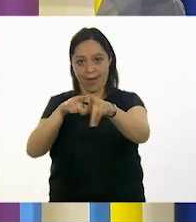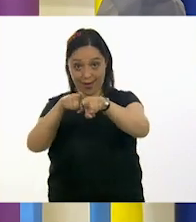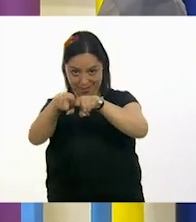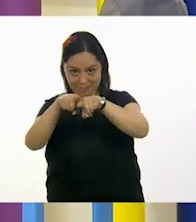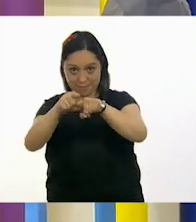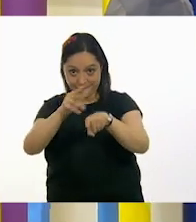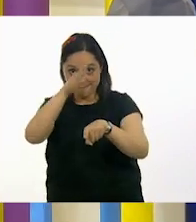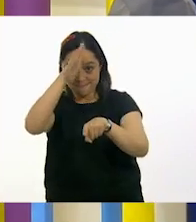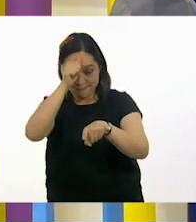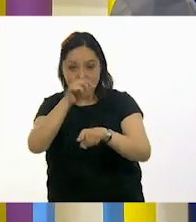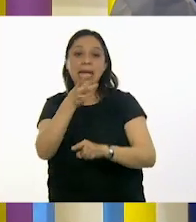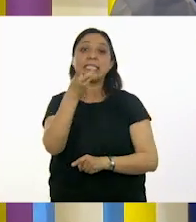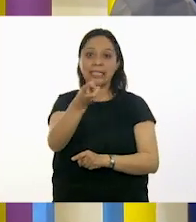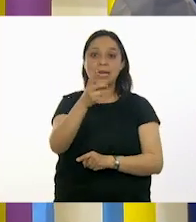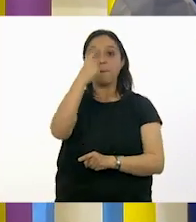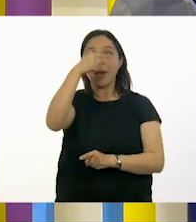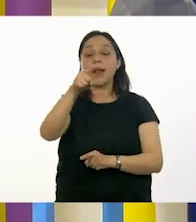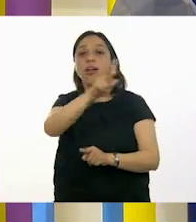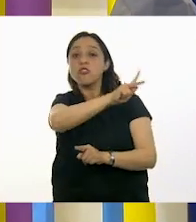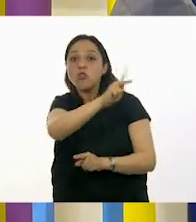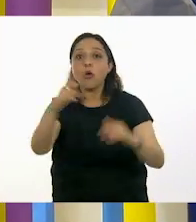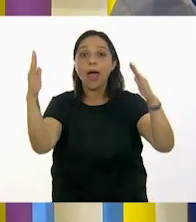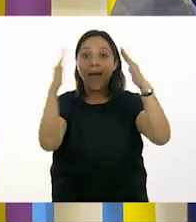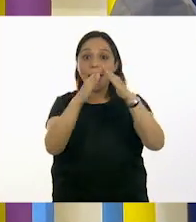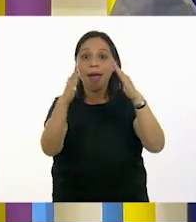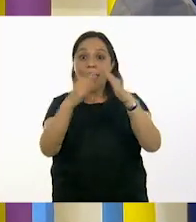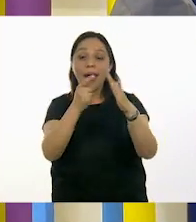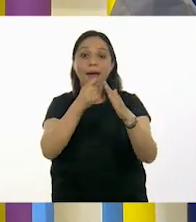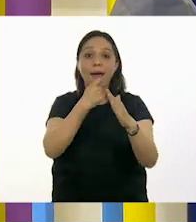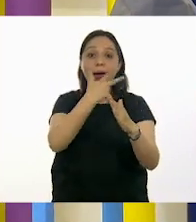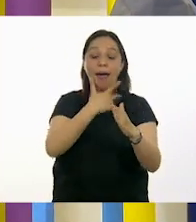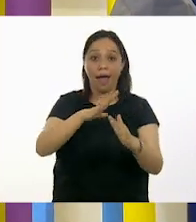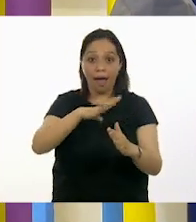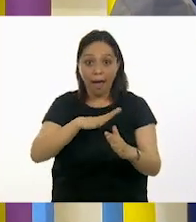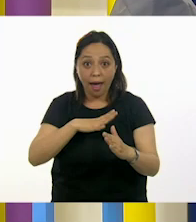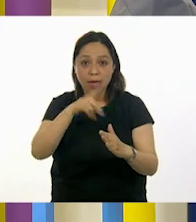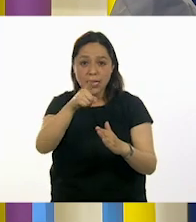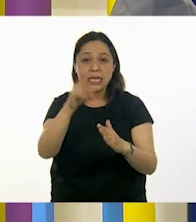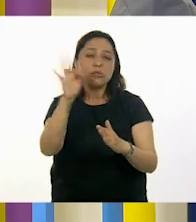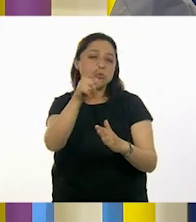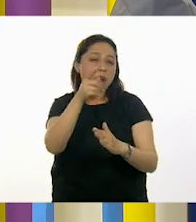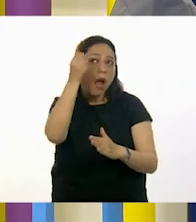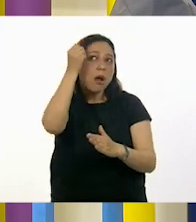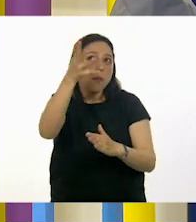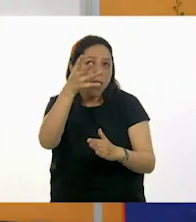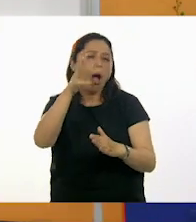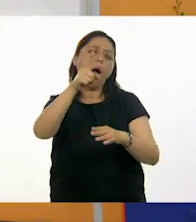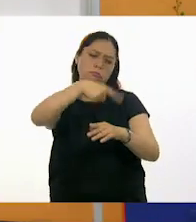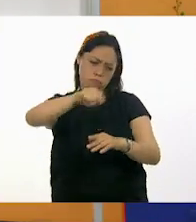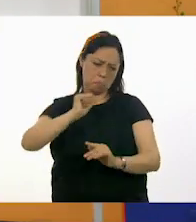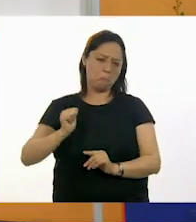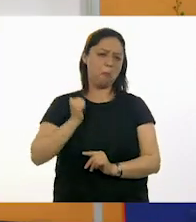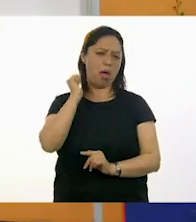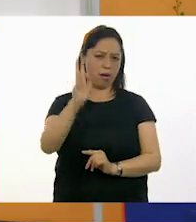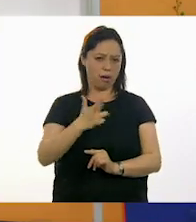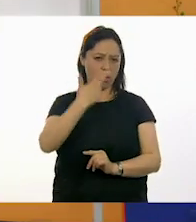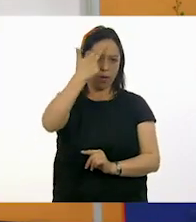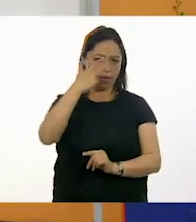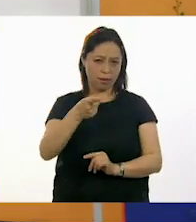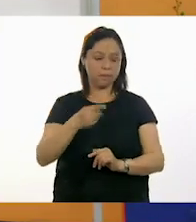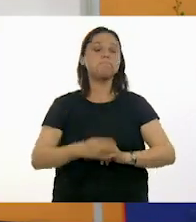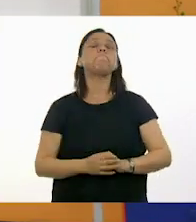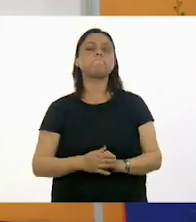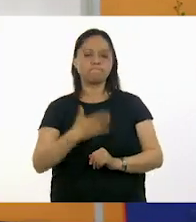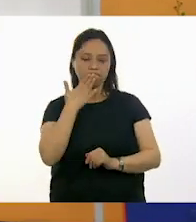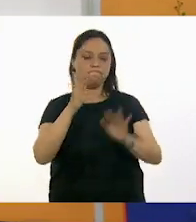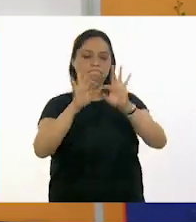para todas las niñas y niños que están en casa y que tal vez se les haya olvidado un poquito, pues en esta clase lo vamos a recordar. Muy bien. Es importante